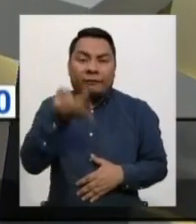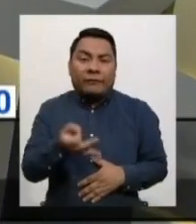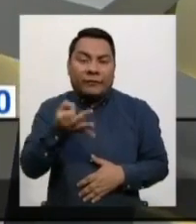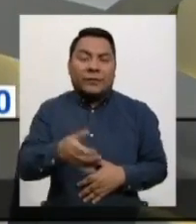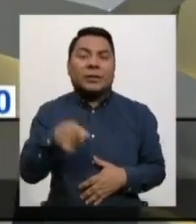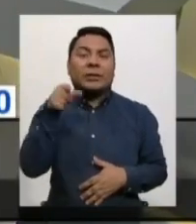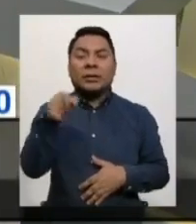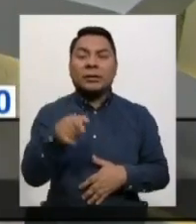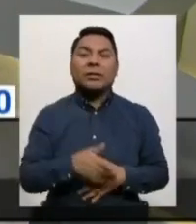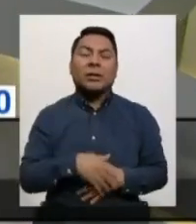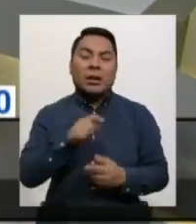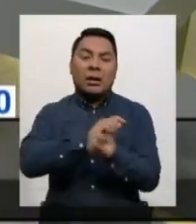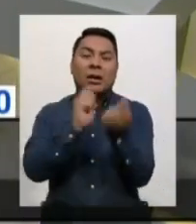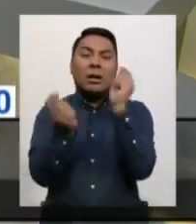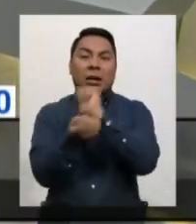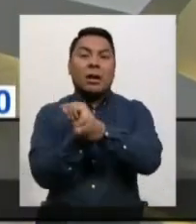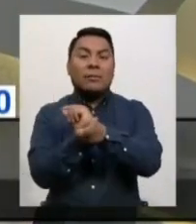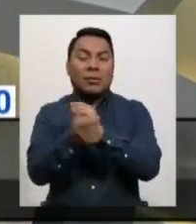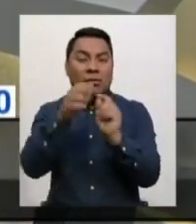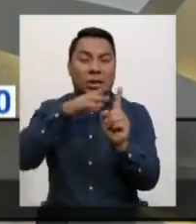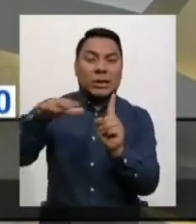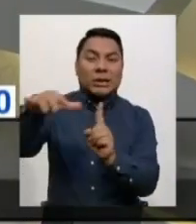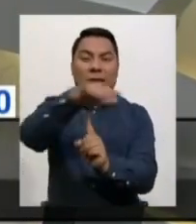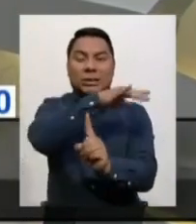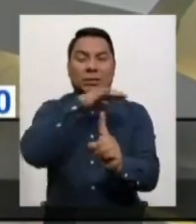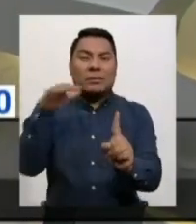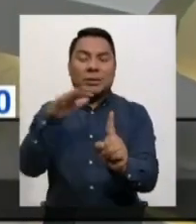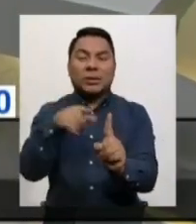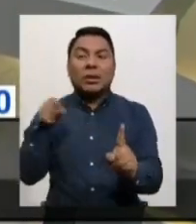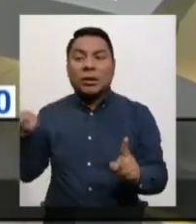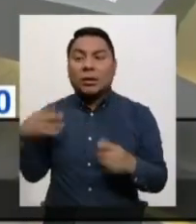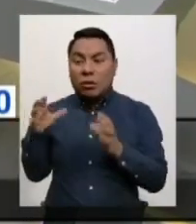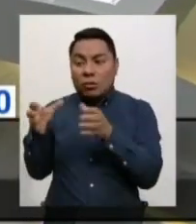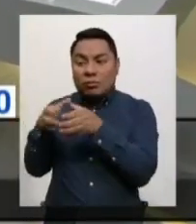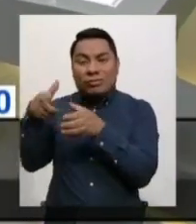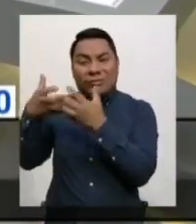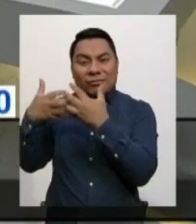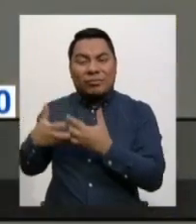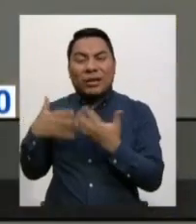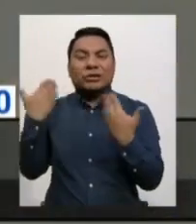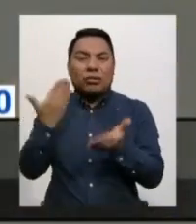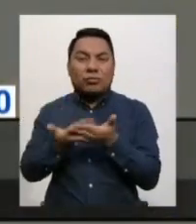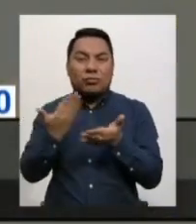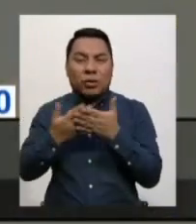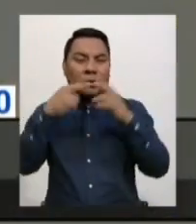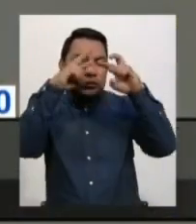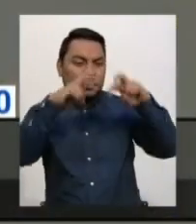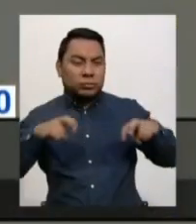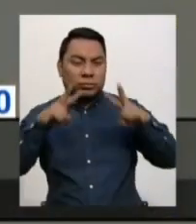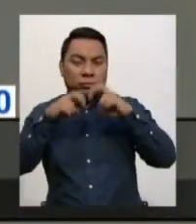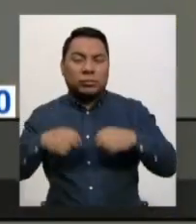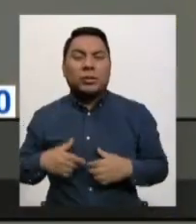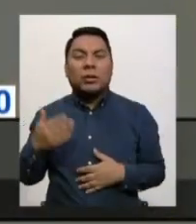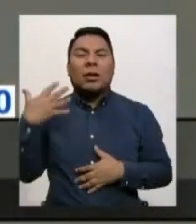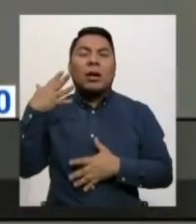efectivamente el cambio climático. Entonces, se ha comprobado, Munich Re ha hecho un estudio del 80 al